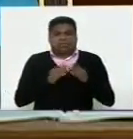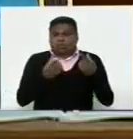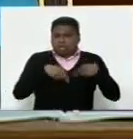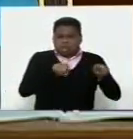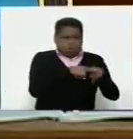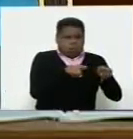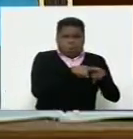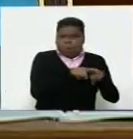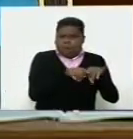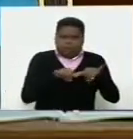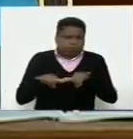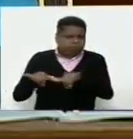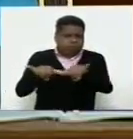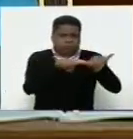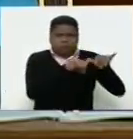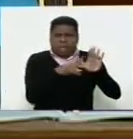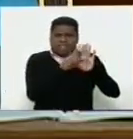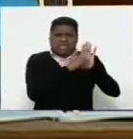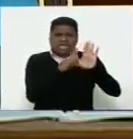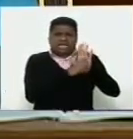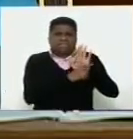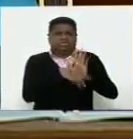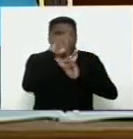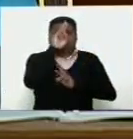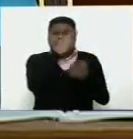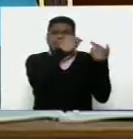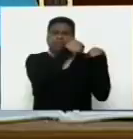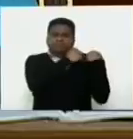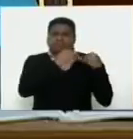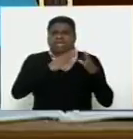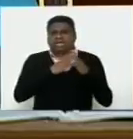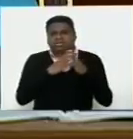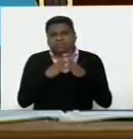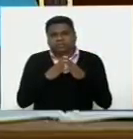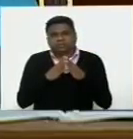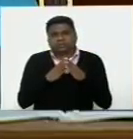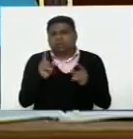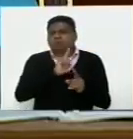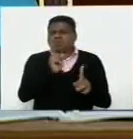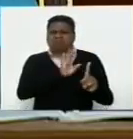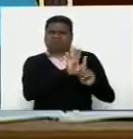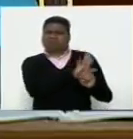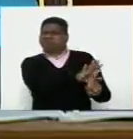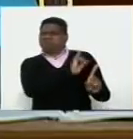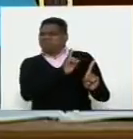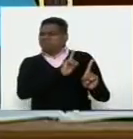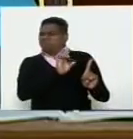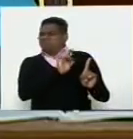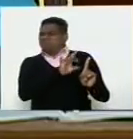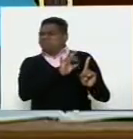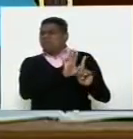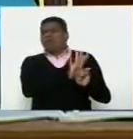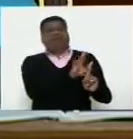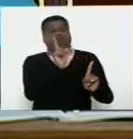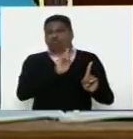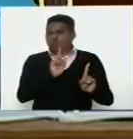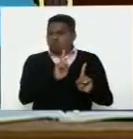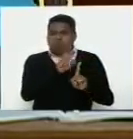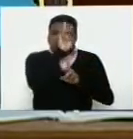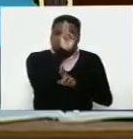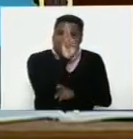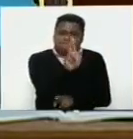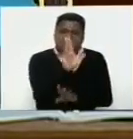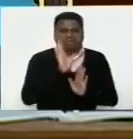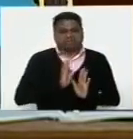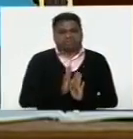igualdad sus derechos, garantías, deberes y responsabilidades sin discriminación alguna, entre ellas las derivadas de su condición de